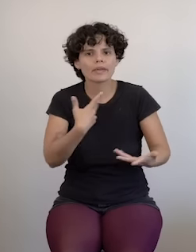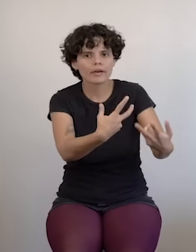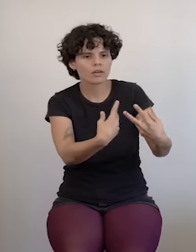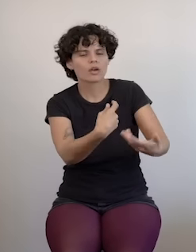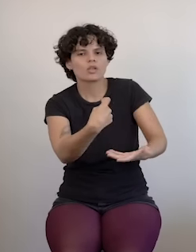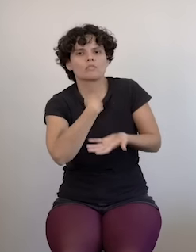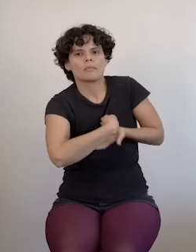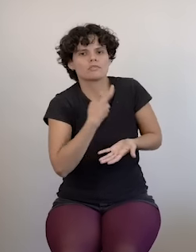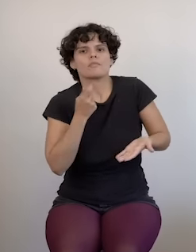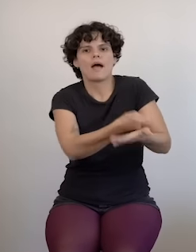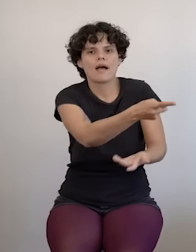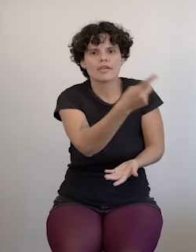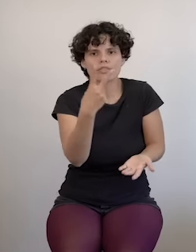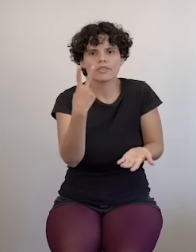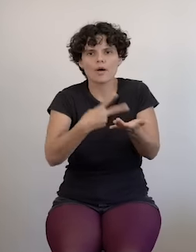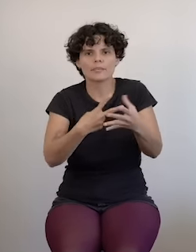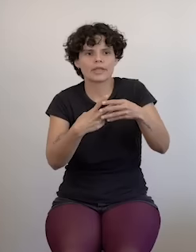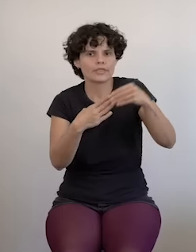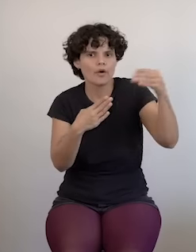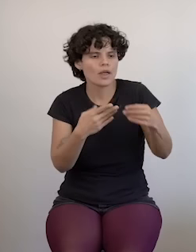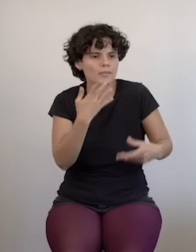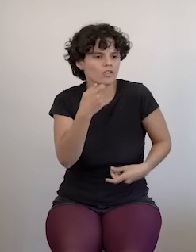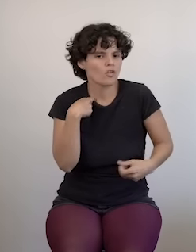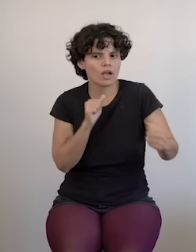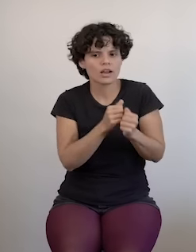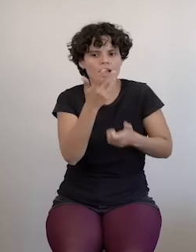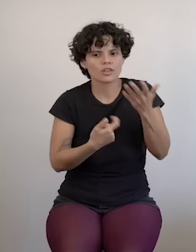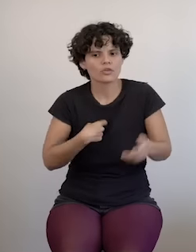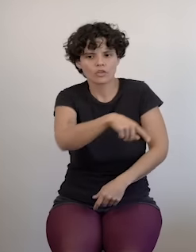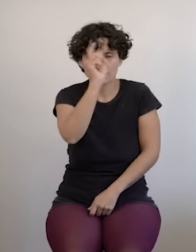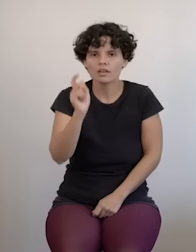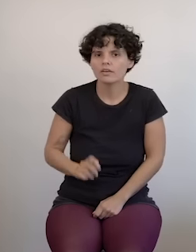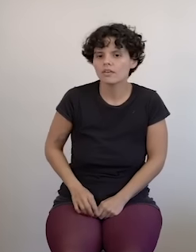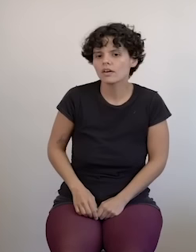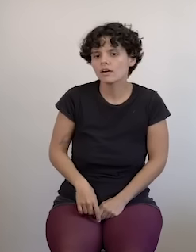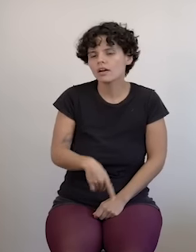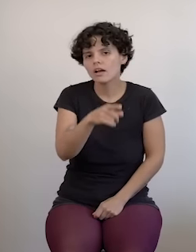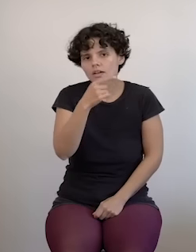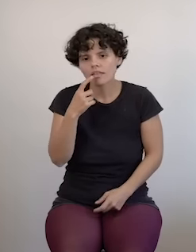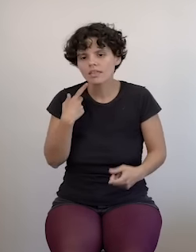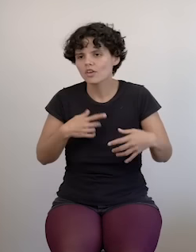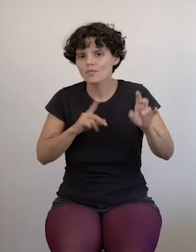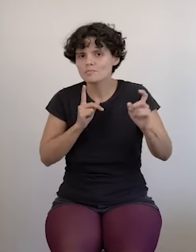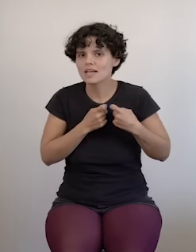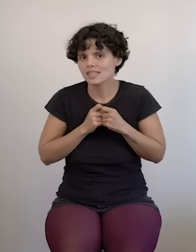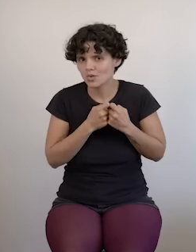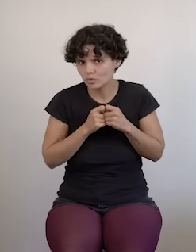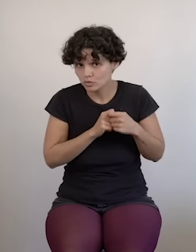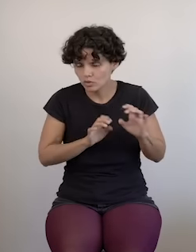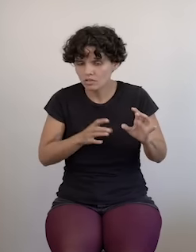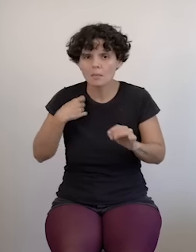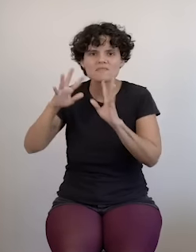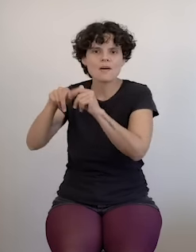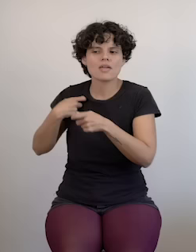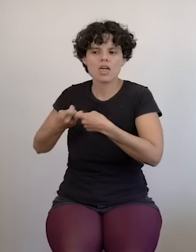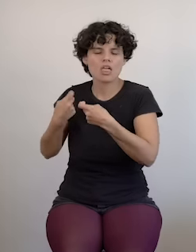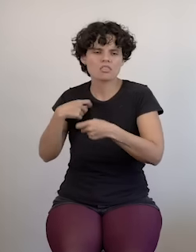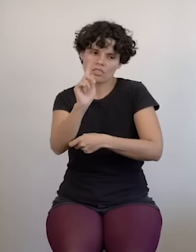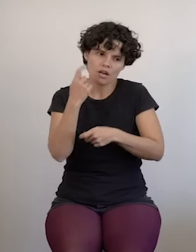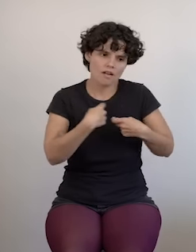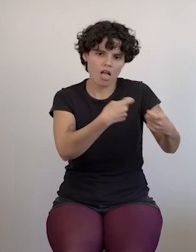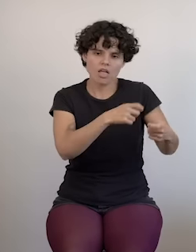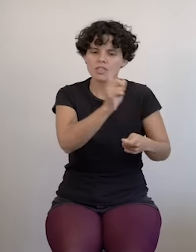estáis cobrando $2,000. ¿Vos creís que voy a gastar plata para mi familia en un tema con vos? Y hubo una discusión ahí, ¿cachai? Y